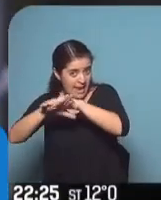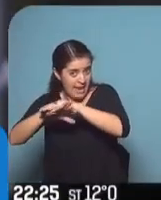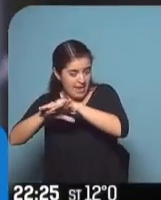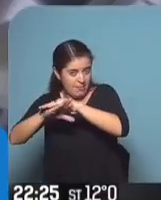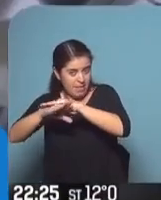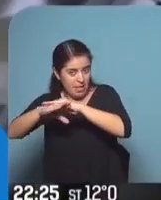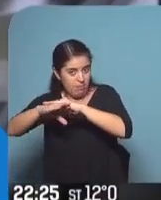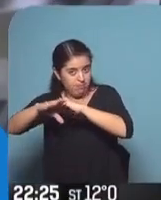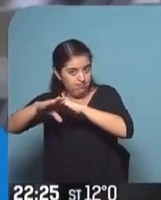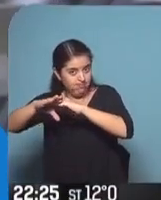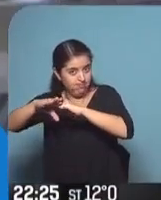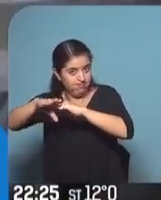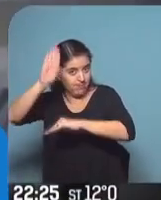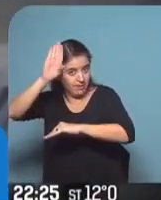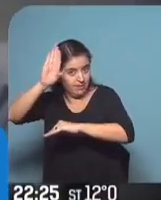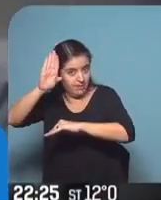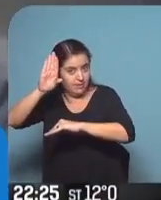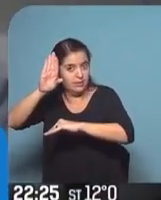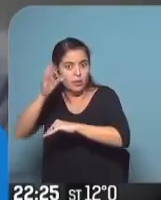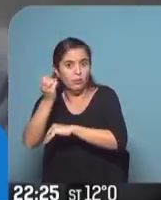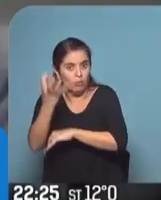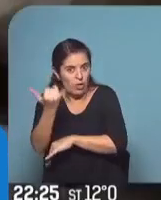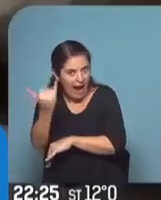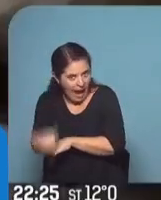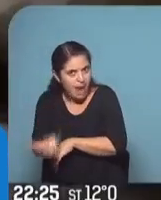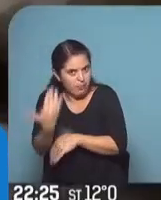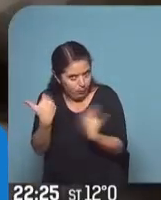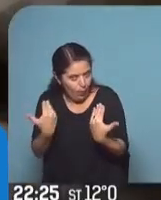ese mineral, fijado en 300 kilos al